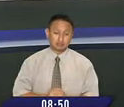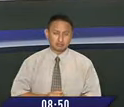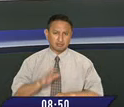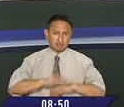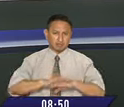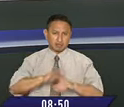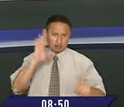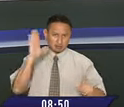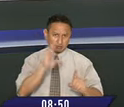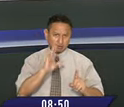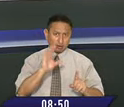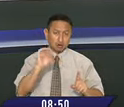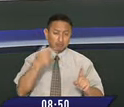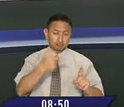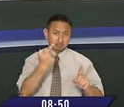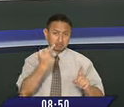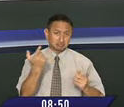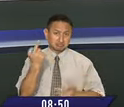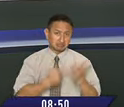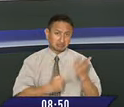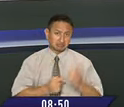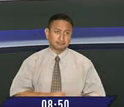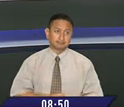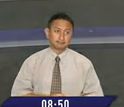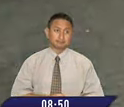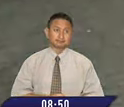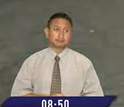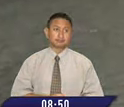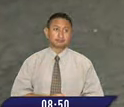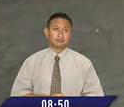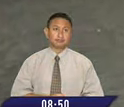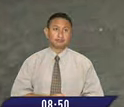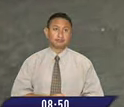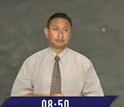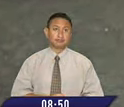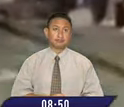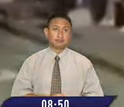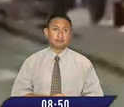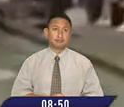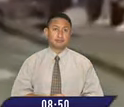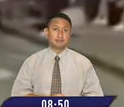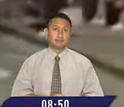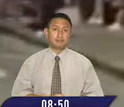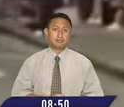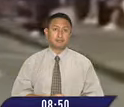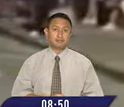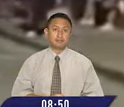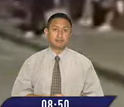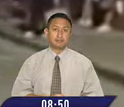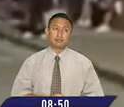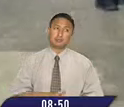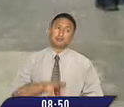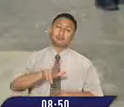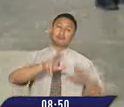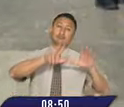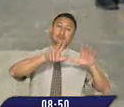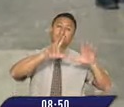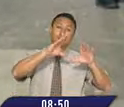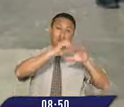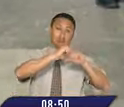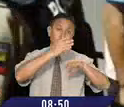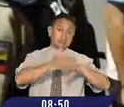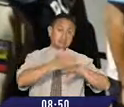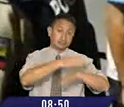cuentas o sicariato. Le contamos. La ráfaga de tiros que se produjo pasadas las 20 horas del último